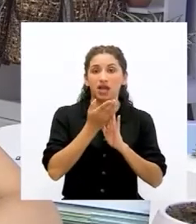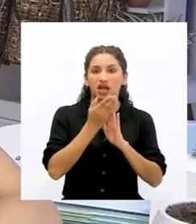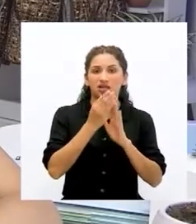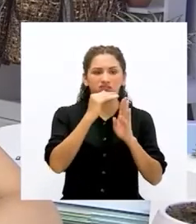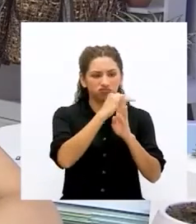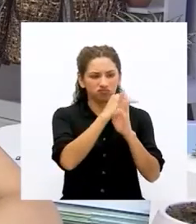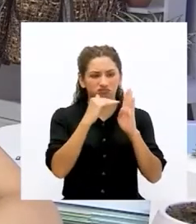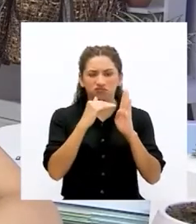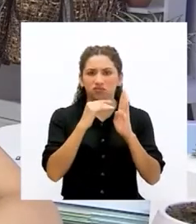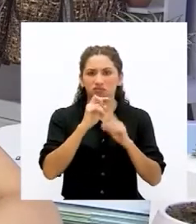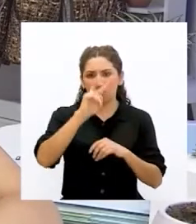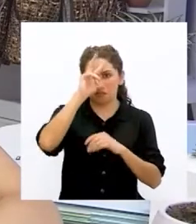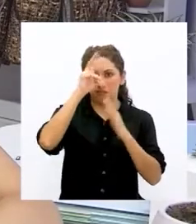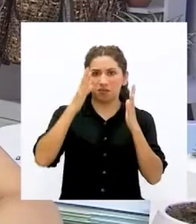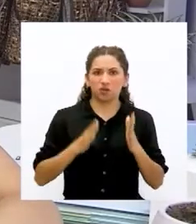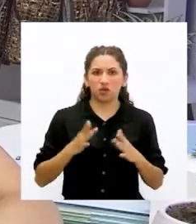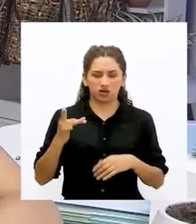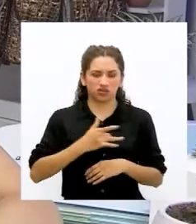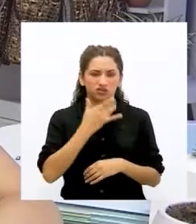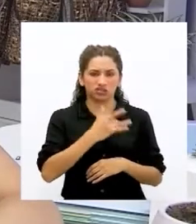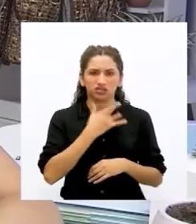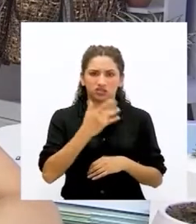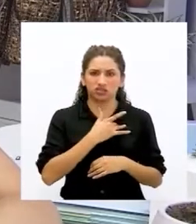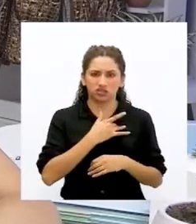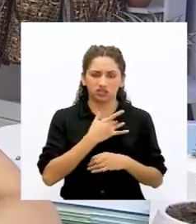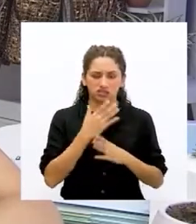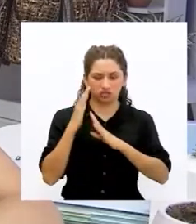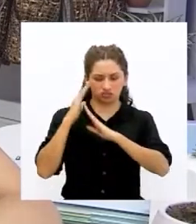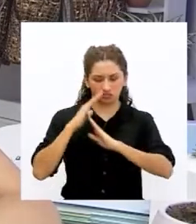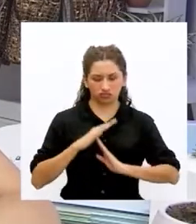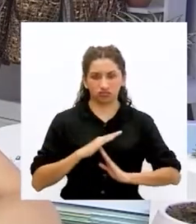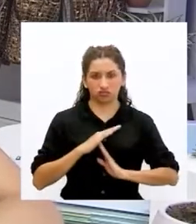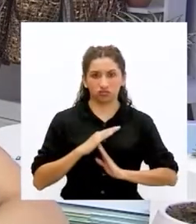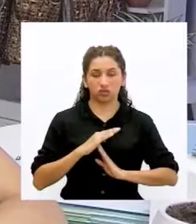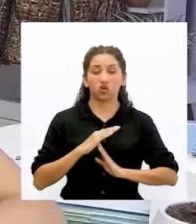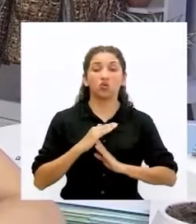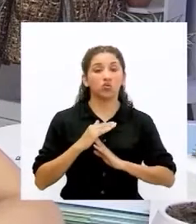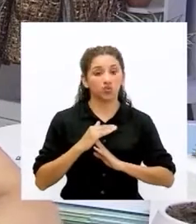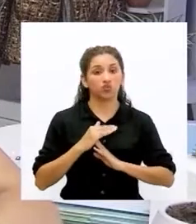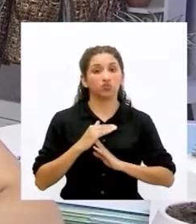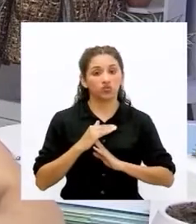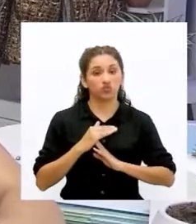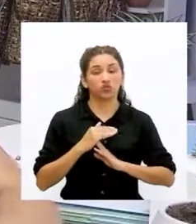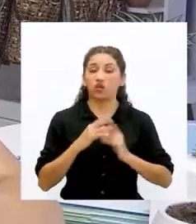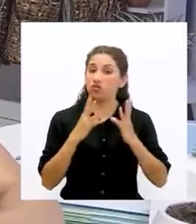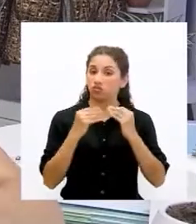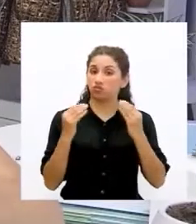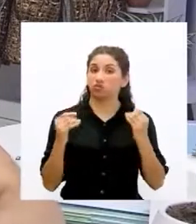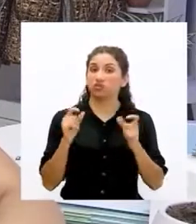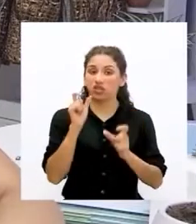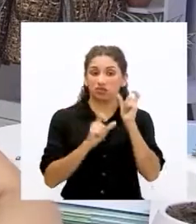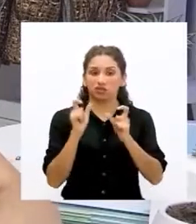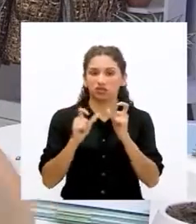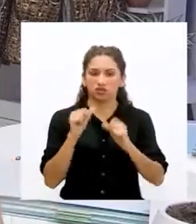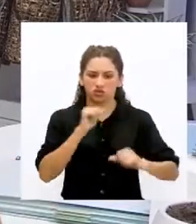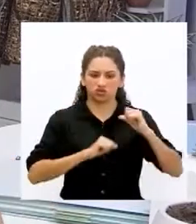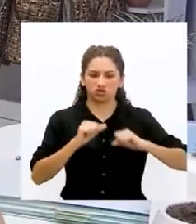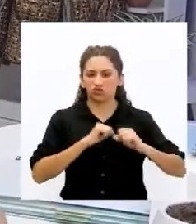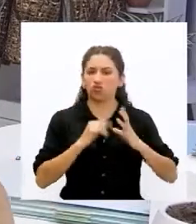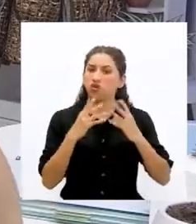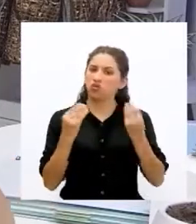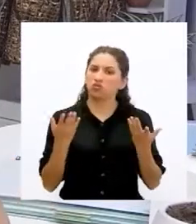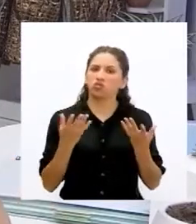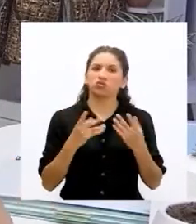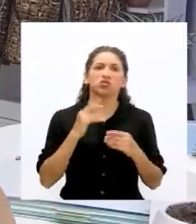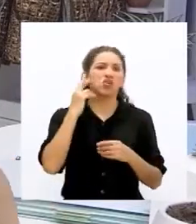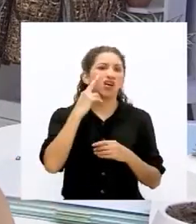y los peruanos se han sentido víctimas de discriminación. Y hay tantas maneras en las que la gente es discriminada por su